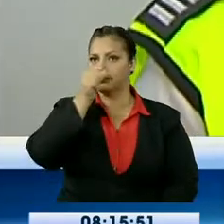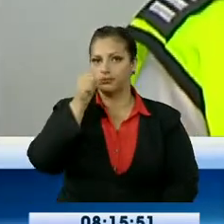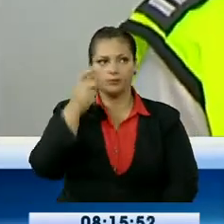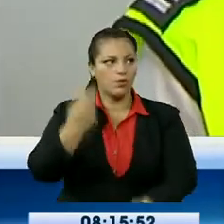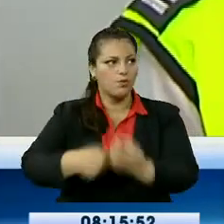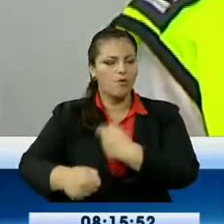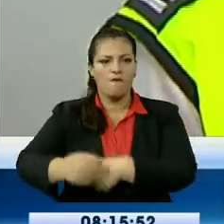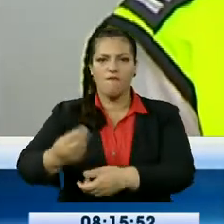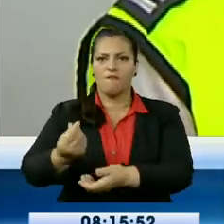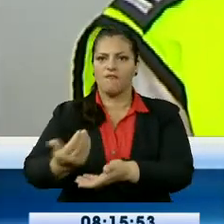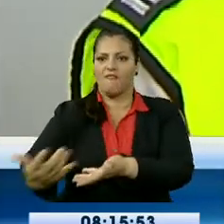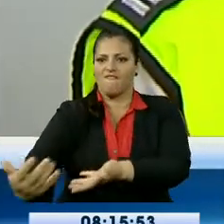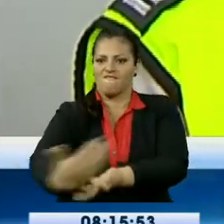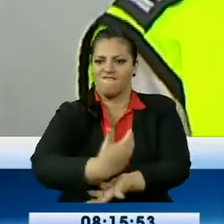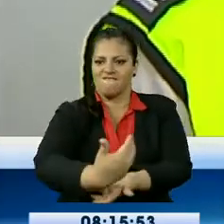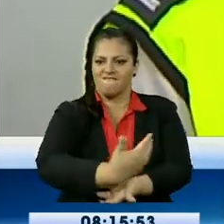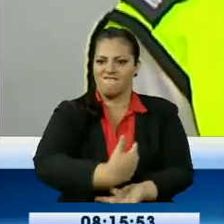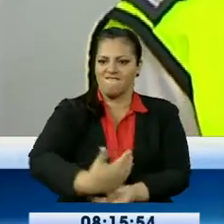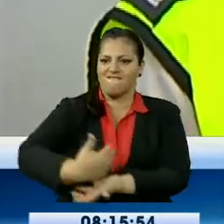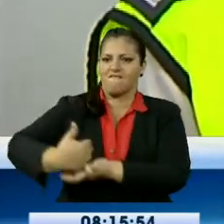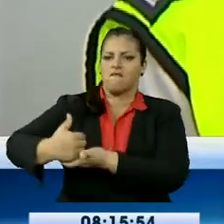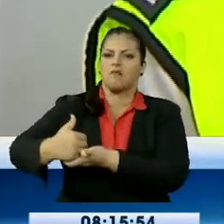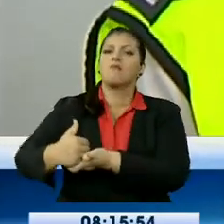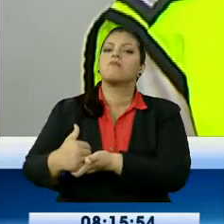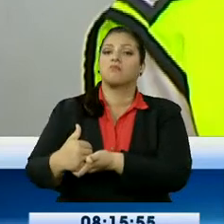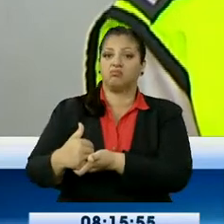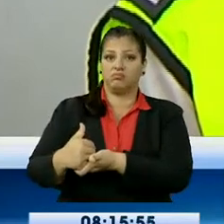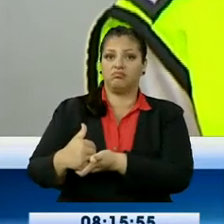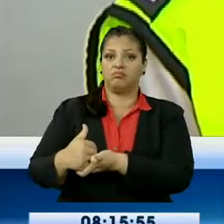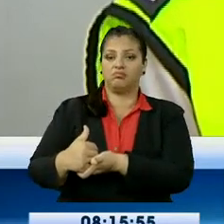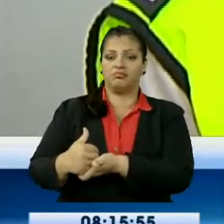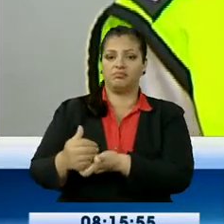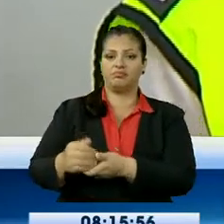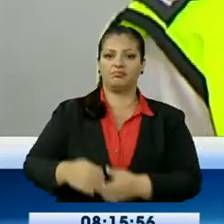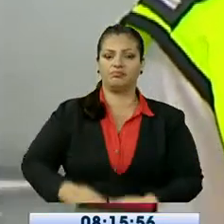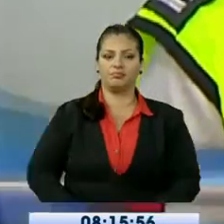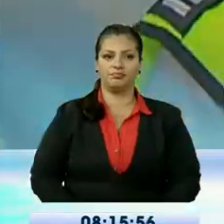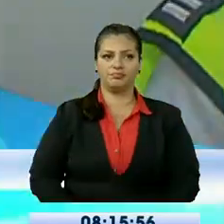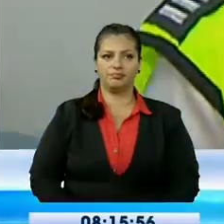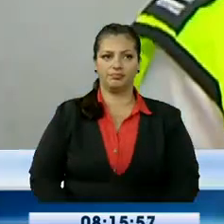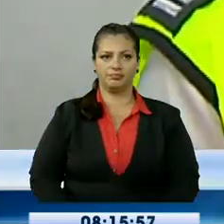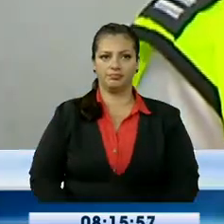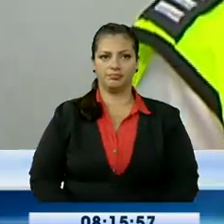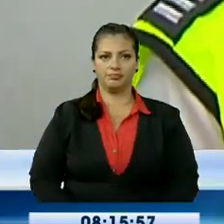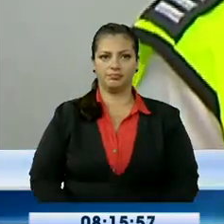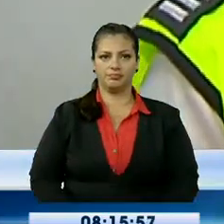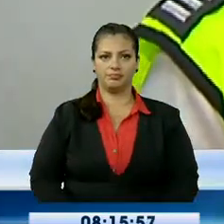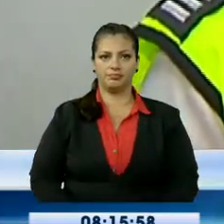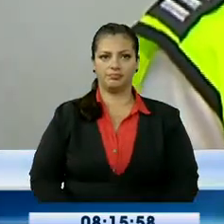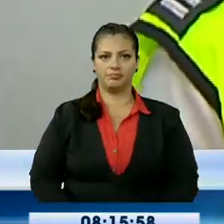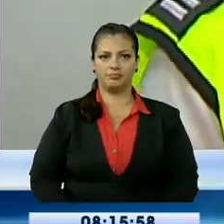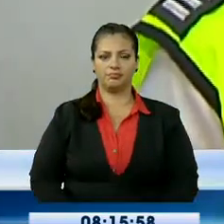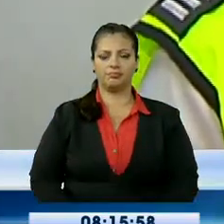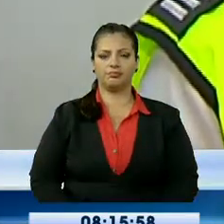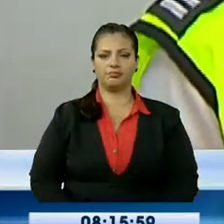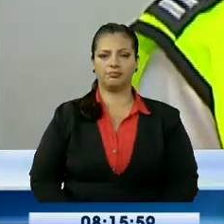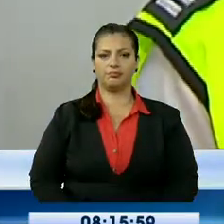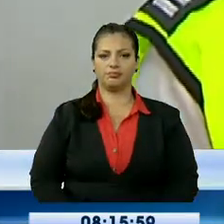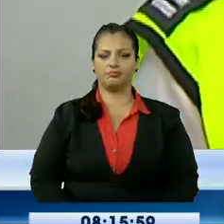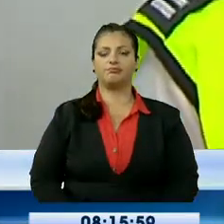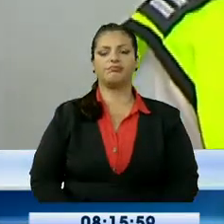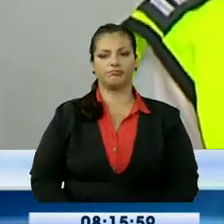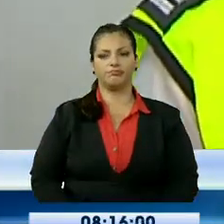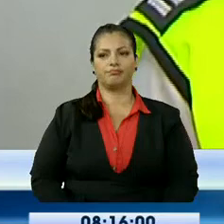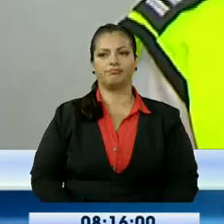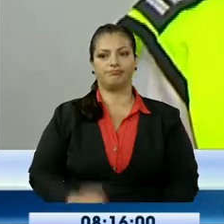registro es producto de la venta de este tipo de sustancias. Nos da a presumir de que posterior a